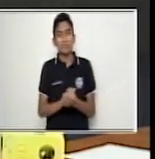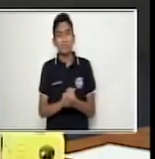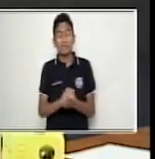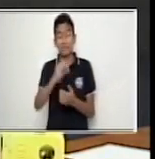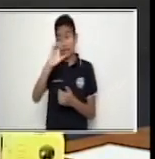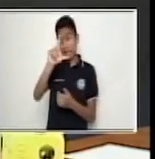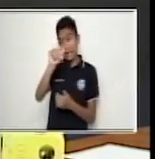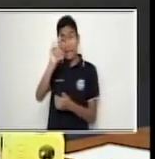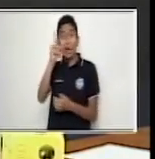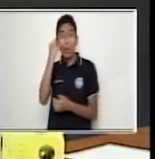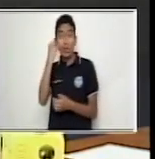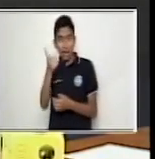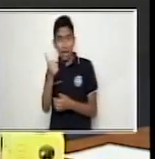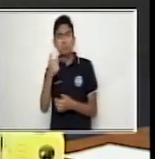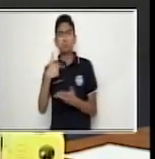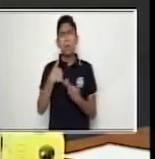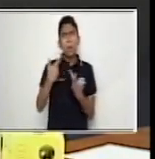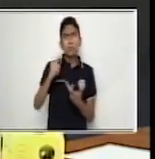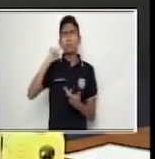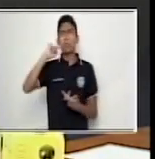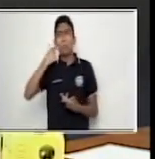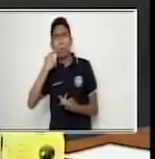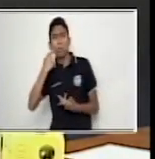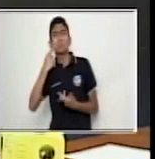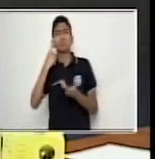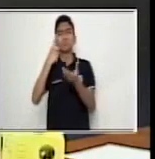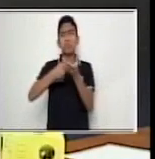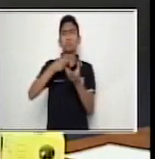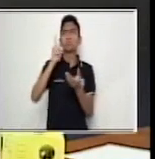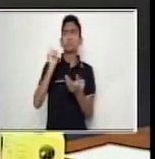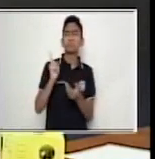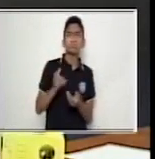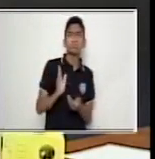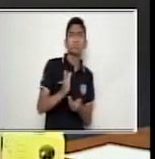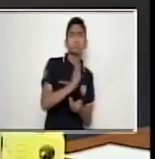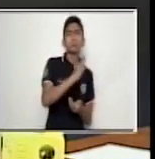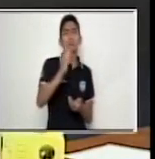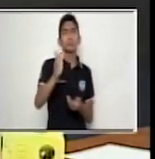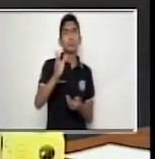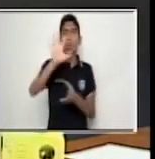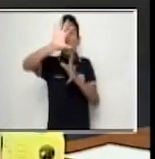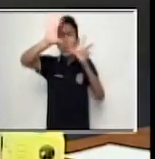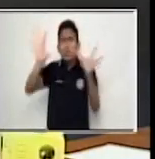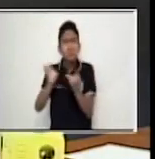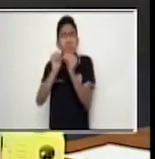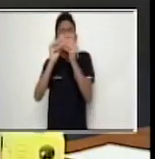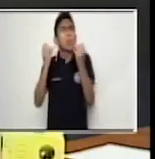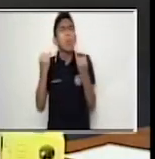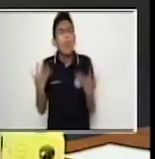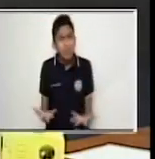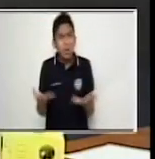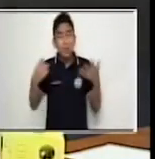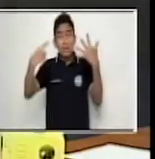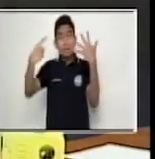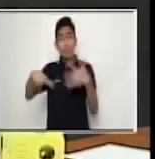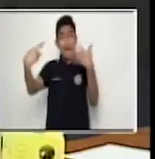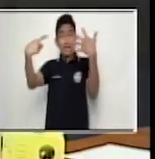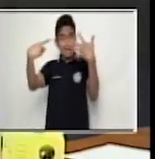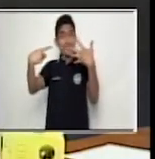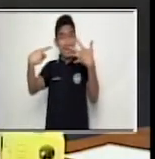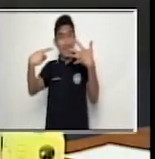Claudia fue a la tienda a comprar salchichas. En el total, ella compró 6 quetzales de